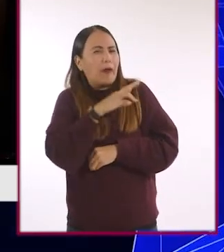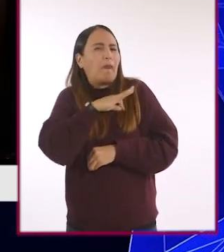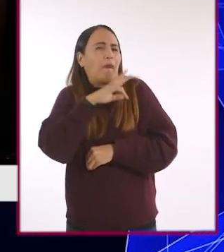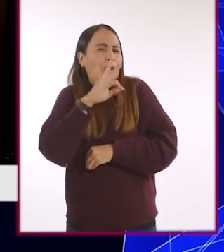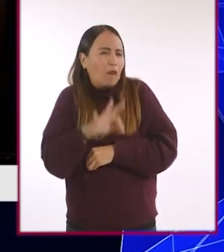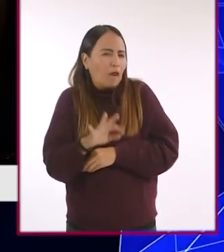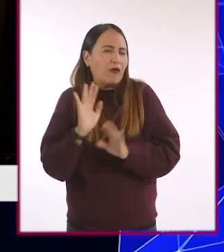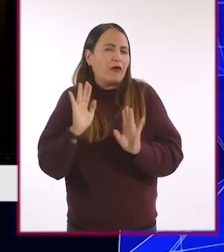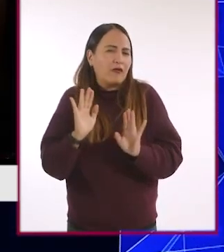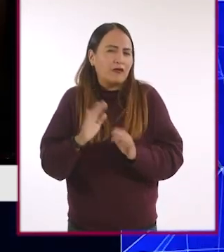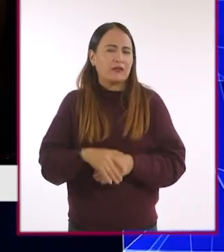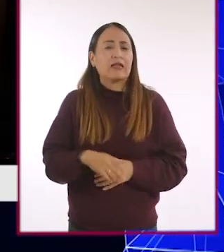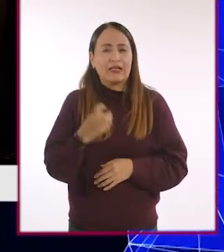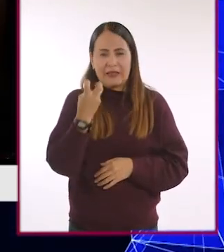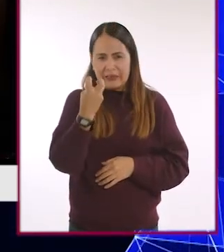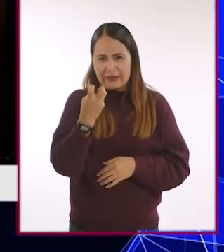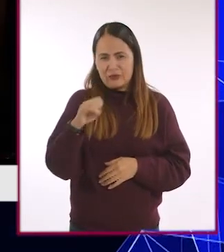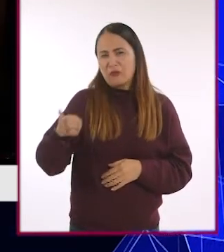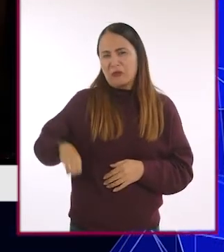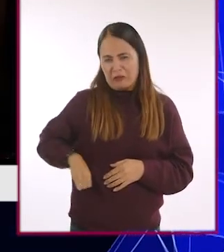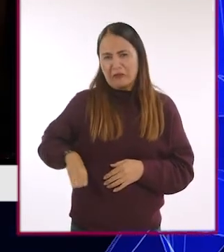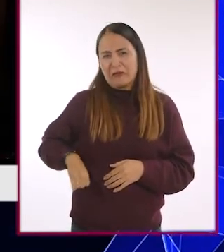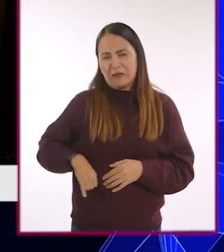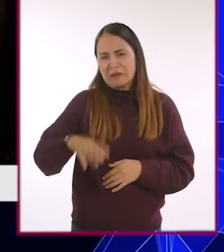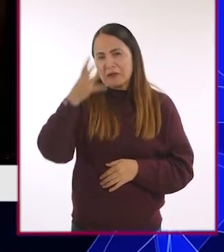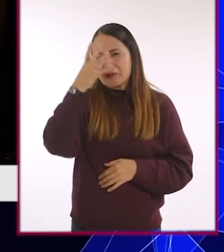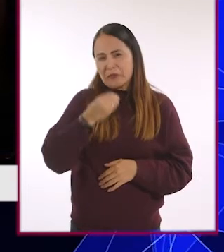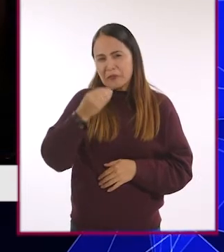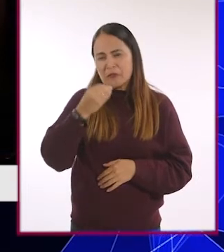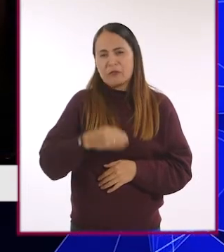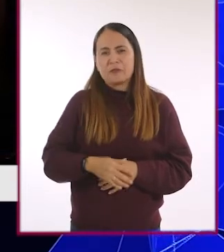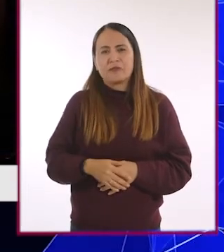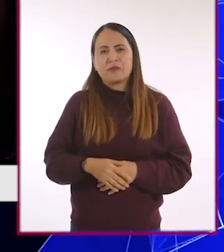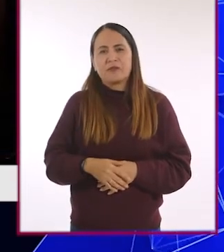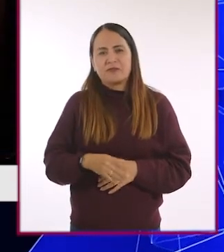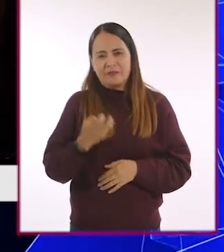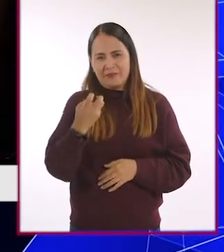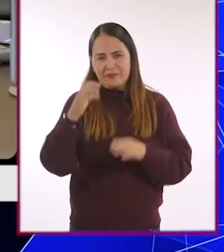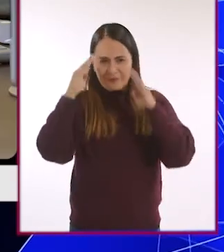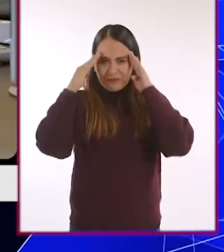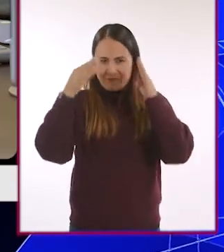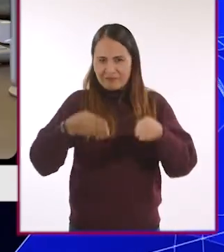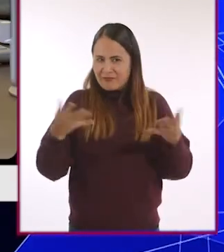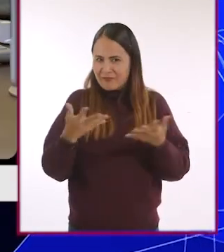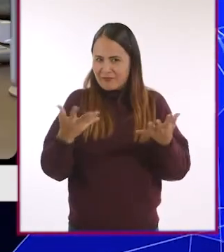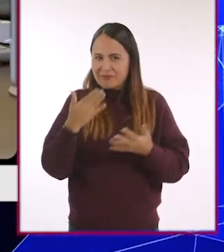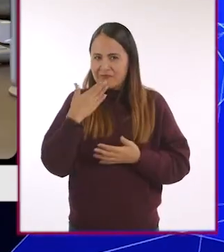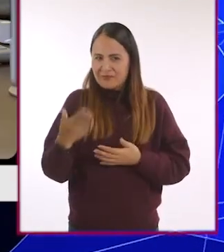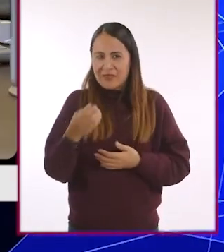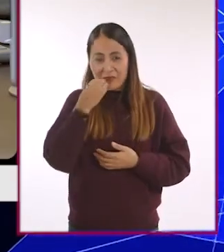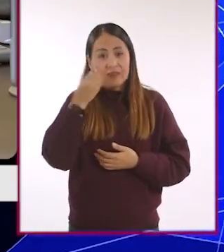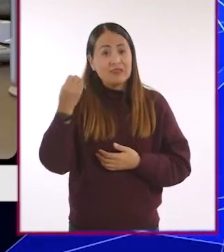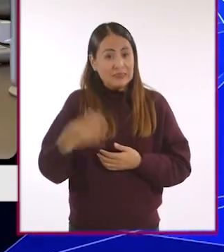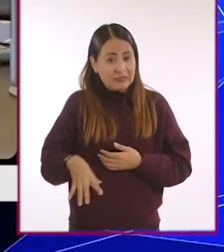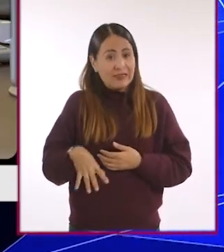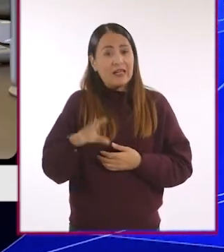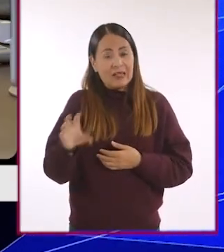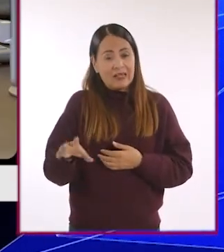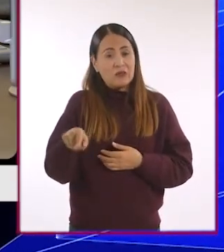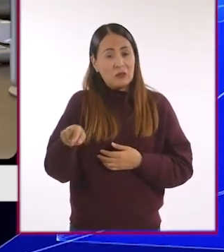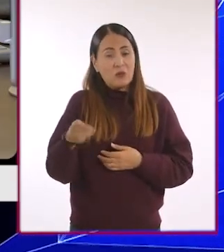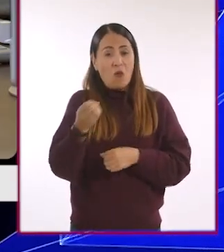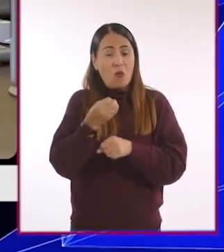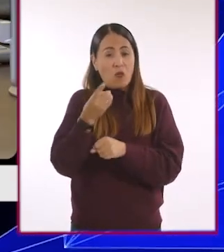y es bastante interesante, ¿no? Es muy bonito esa especialidad. Sí, claro, qué padre, ¿no? Tener la oportunidad